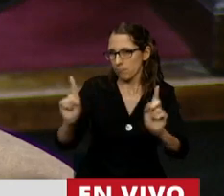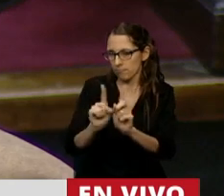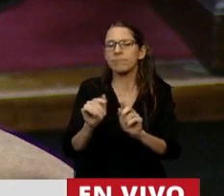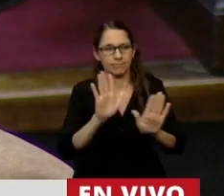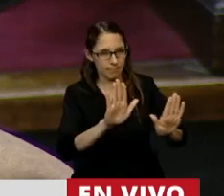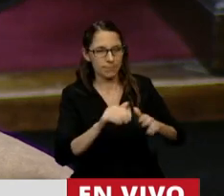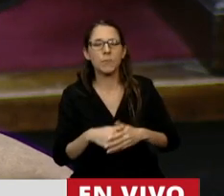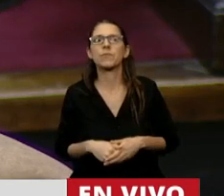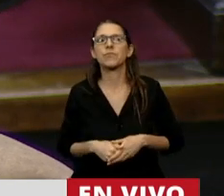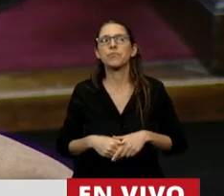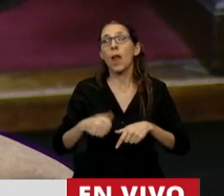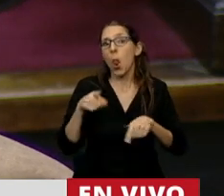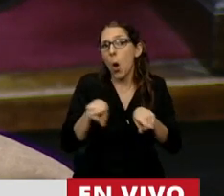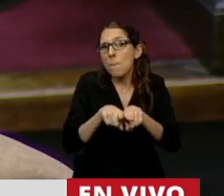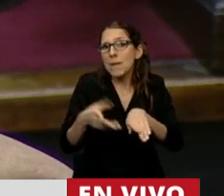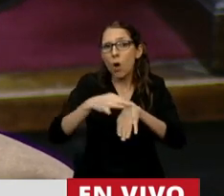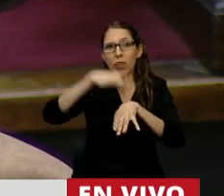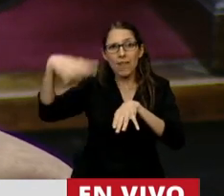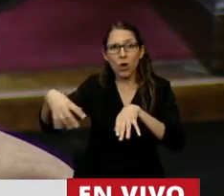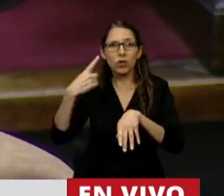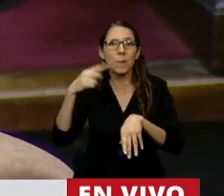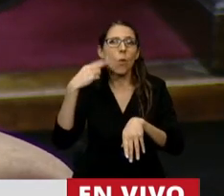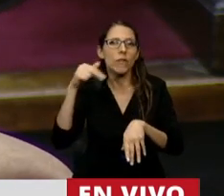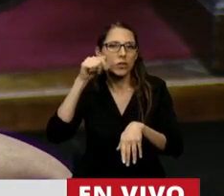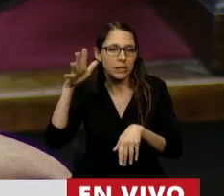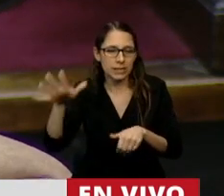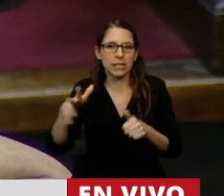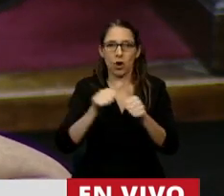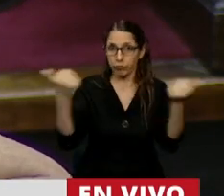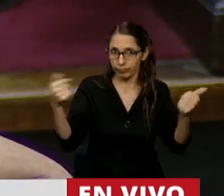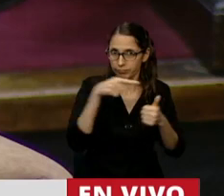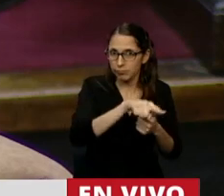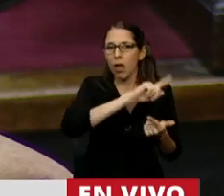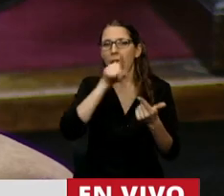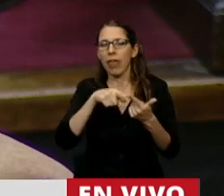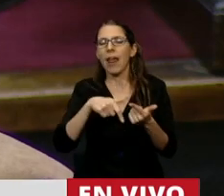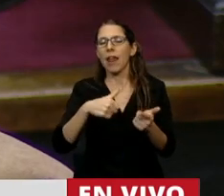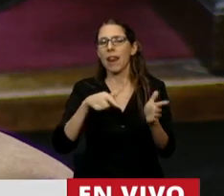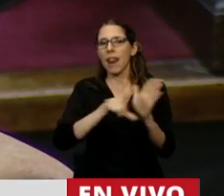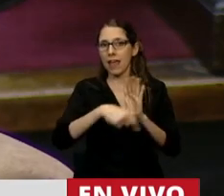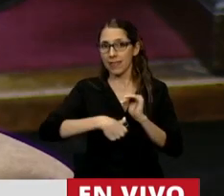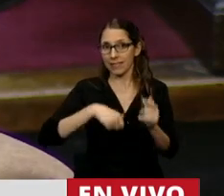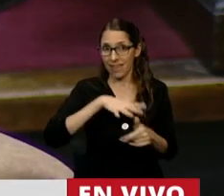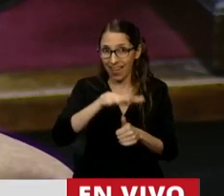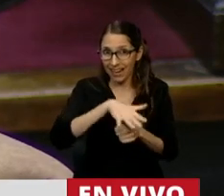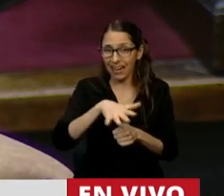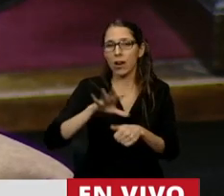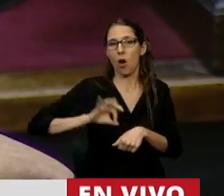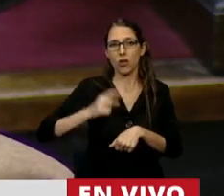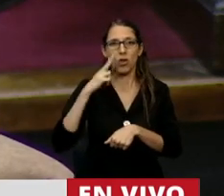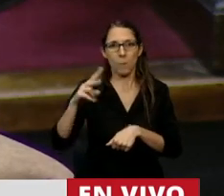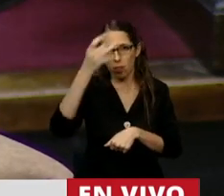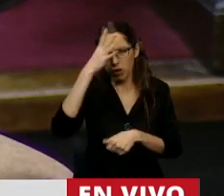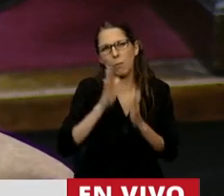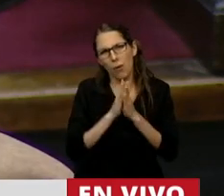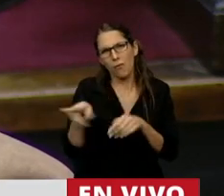con el divorcio vincular en el 85 y con la ley de identidad de género en el 2012. Seamos abiertos, entendamos al